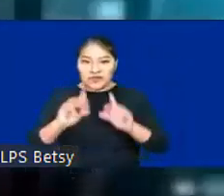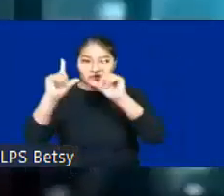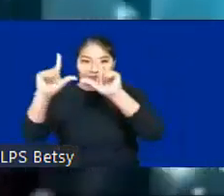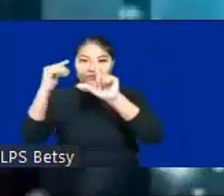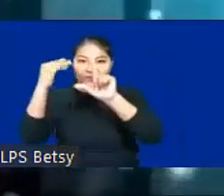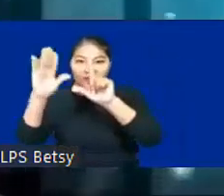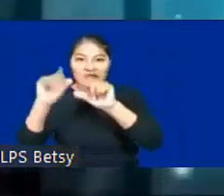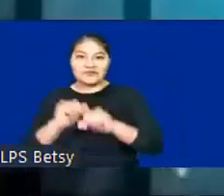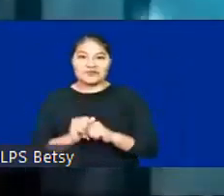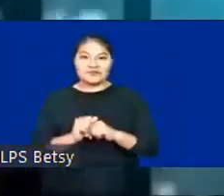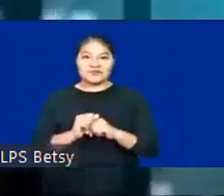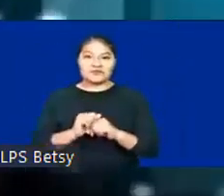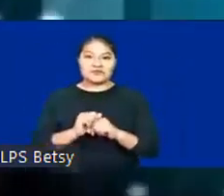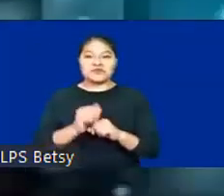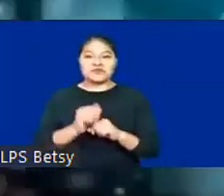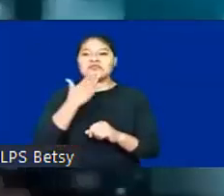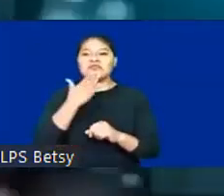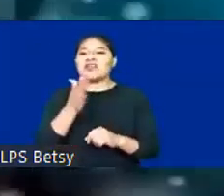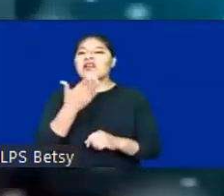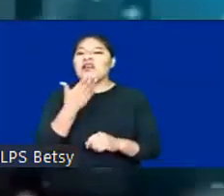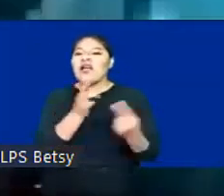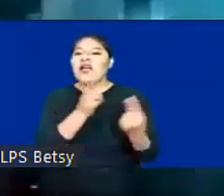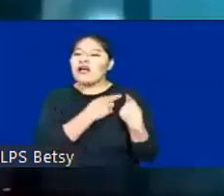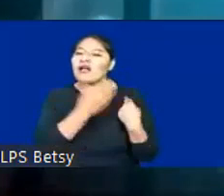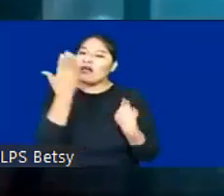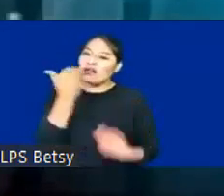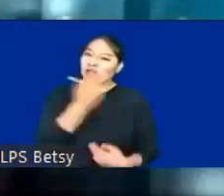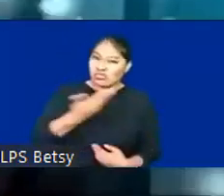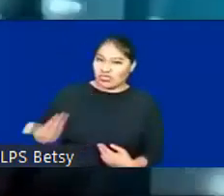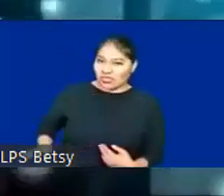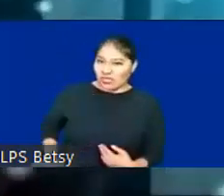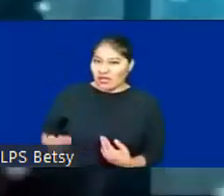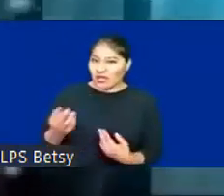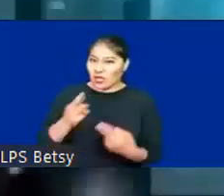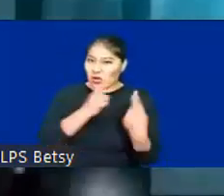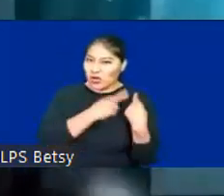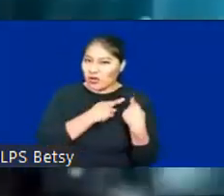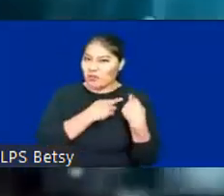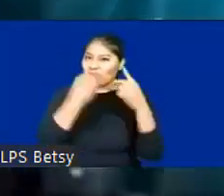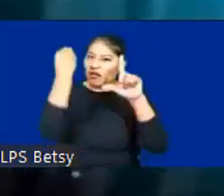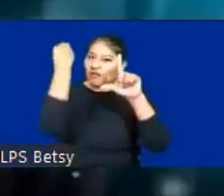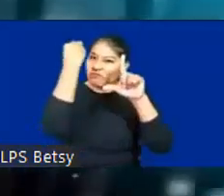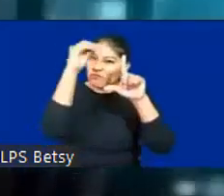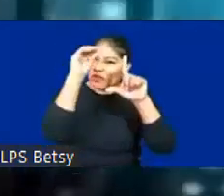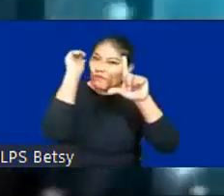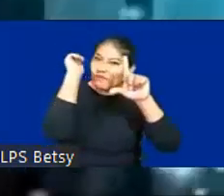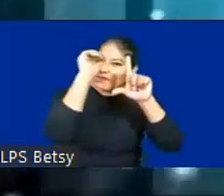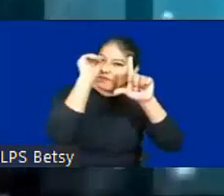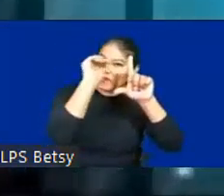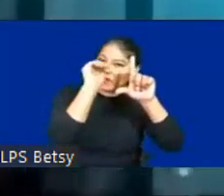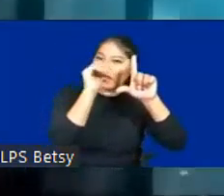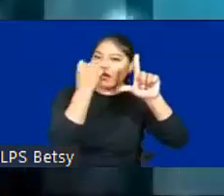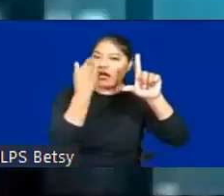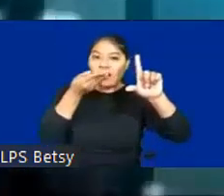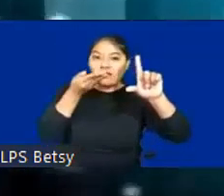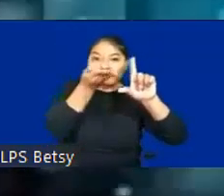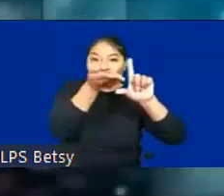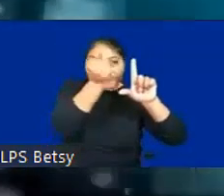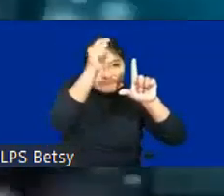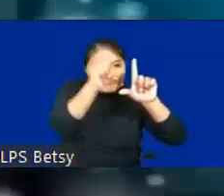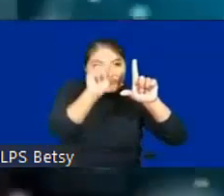descarga de todos los documentos que se vayan generando en el proceso de calificación o de publicidad, ¿no? De atención de